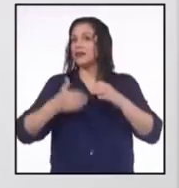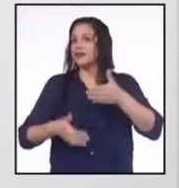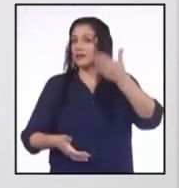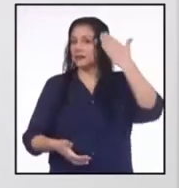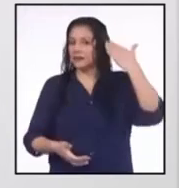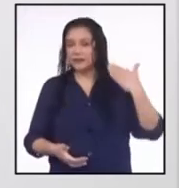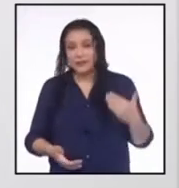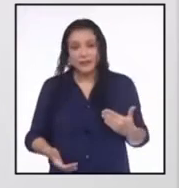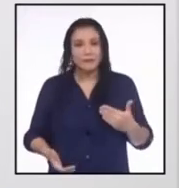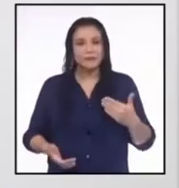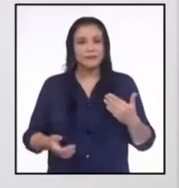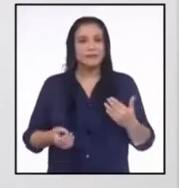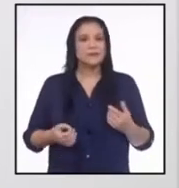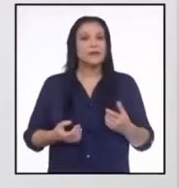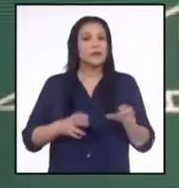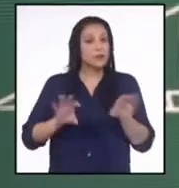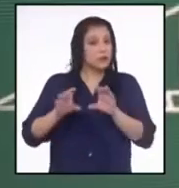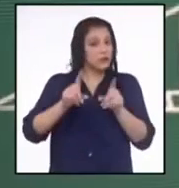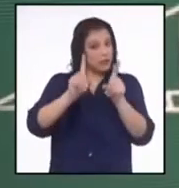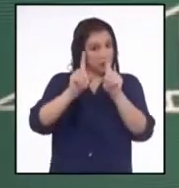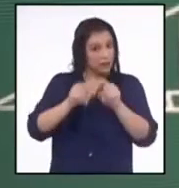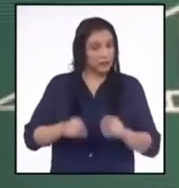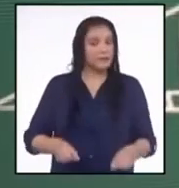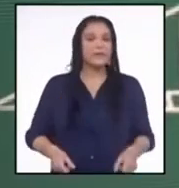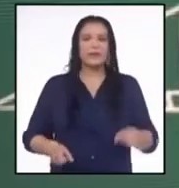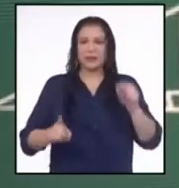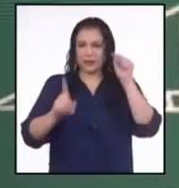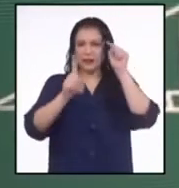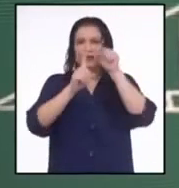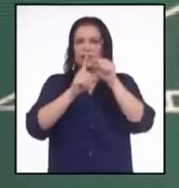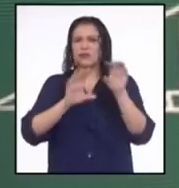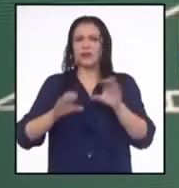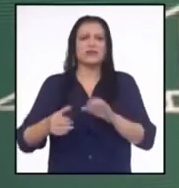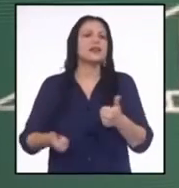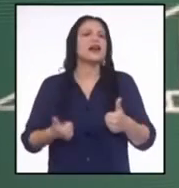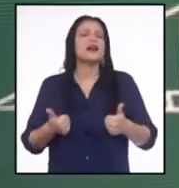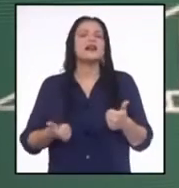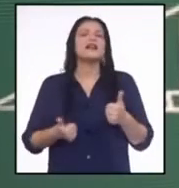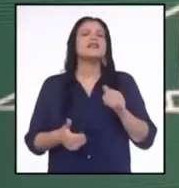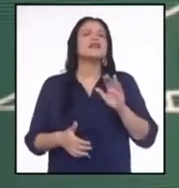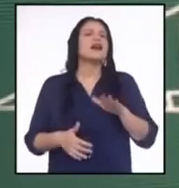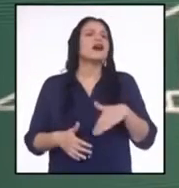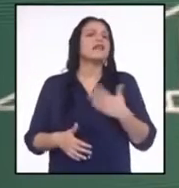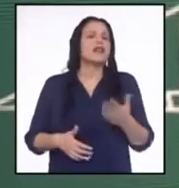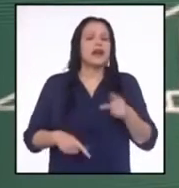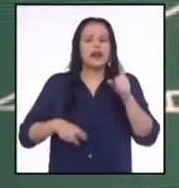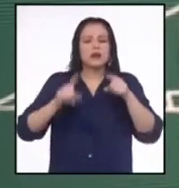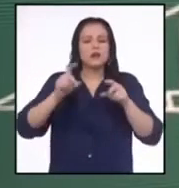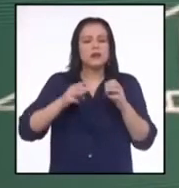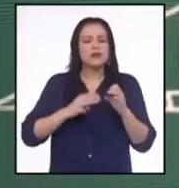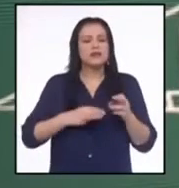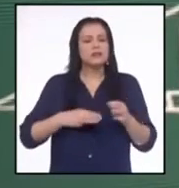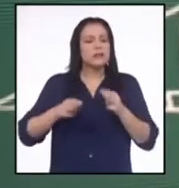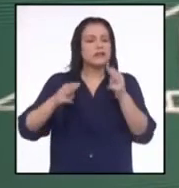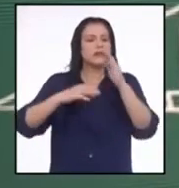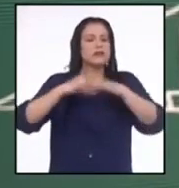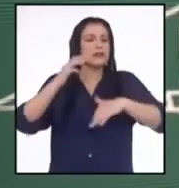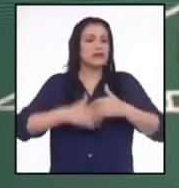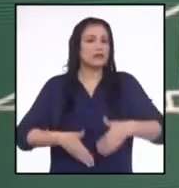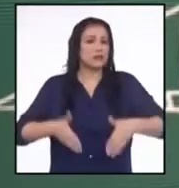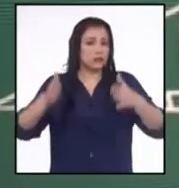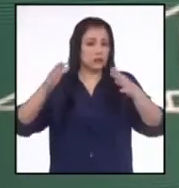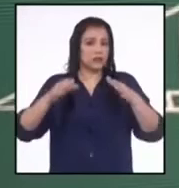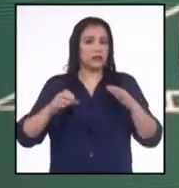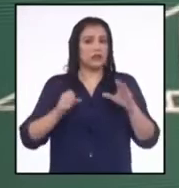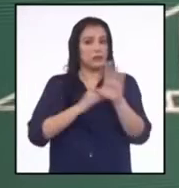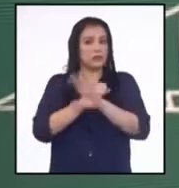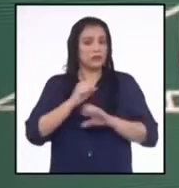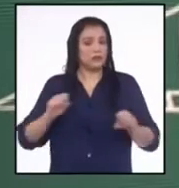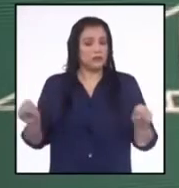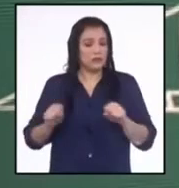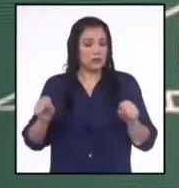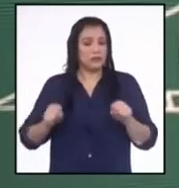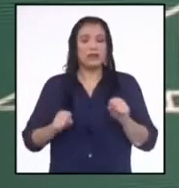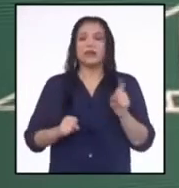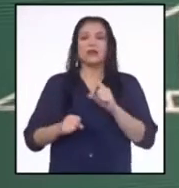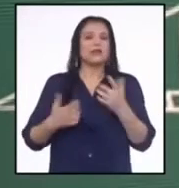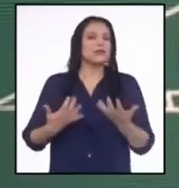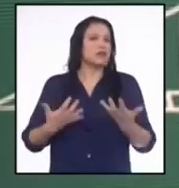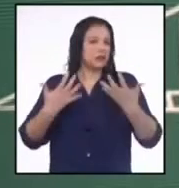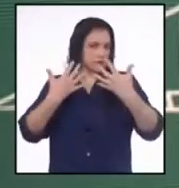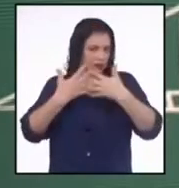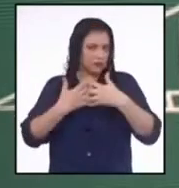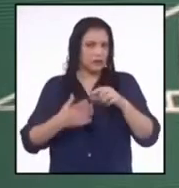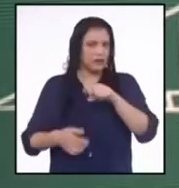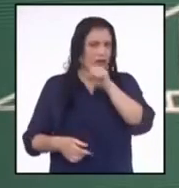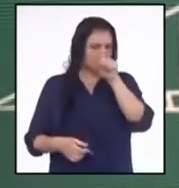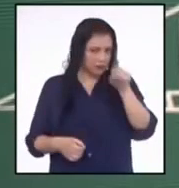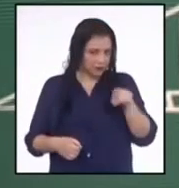anterior? ¿Lo llevaron a cabo? El reto se trataba de saber si existen algunas formas en las construcciones antisísmicas que no estén vinculadas a